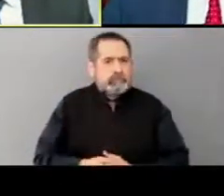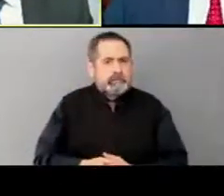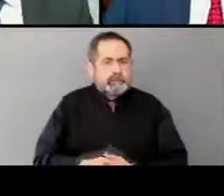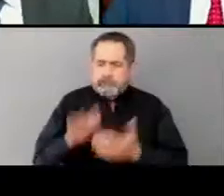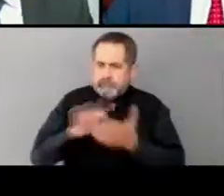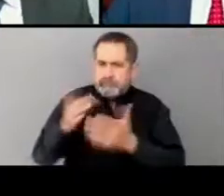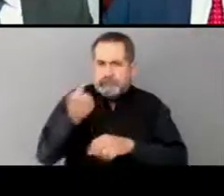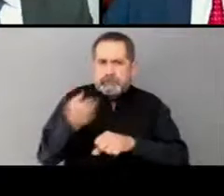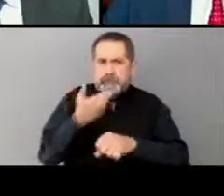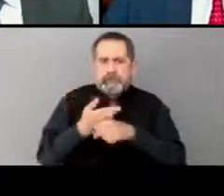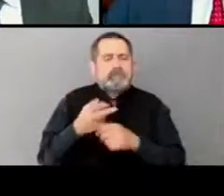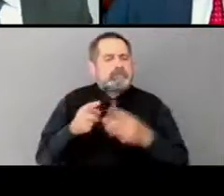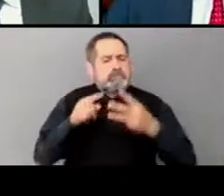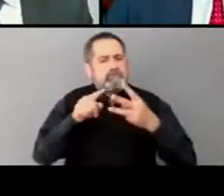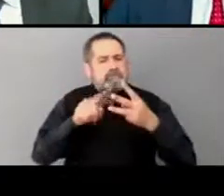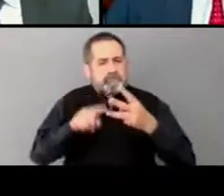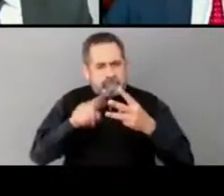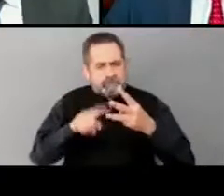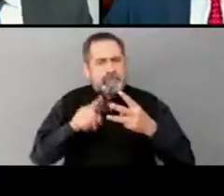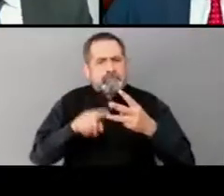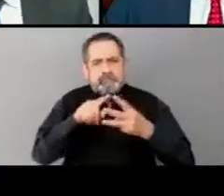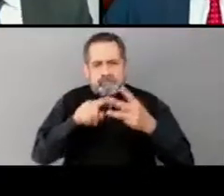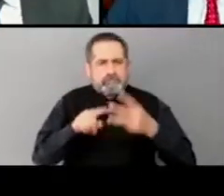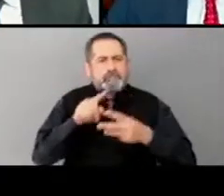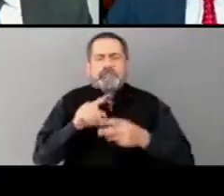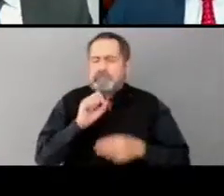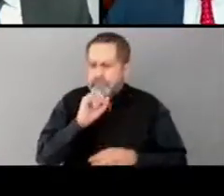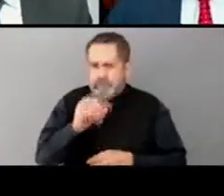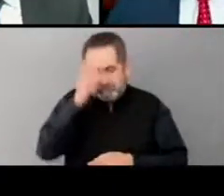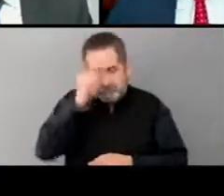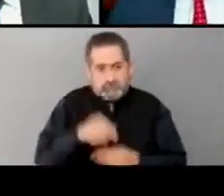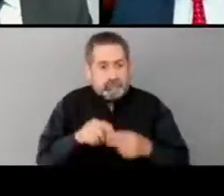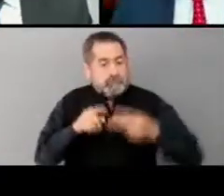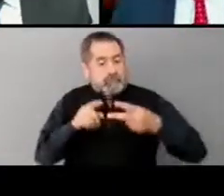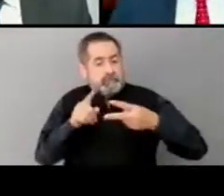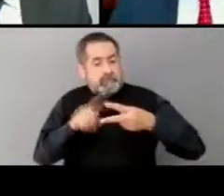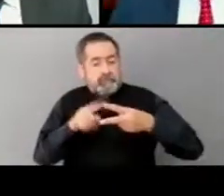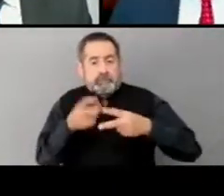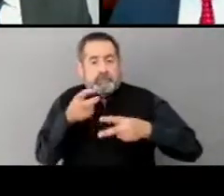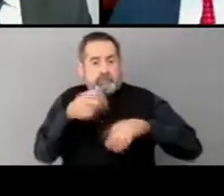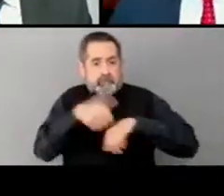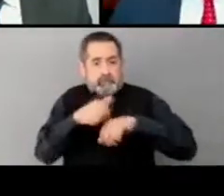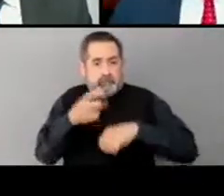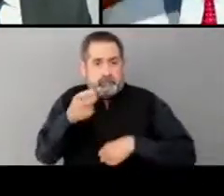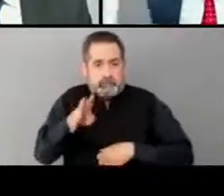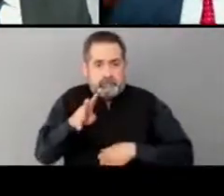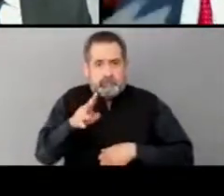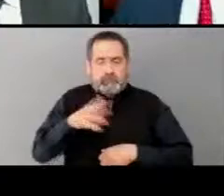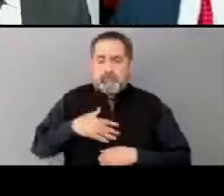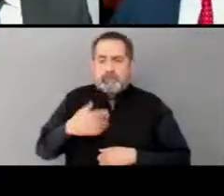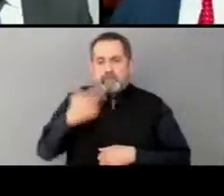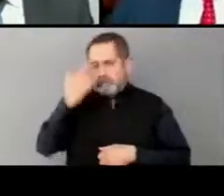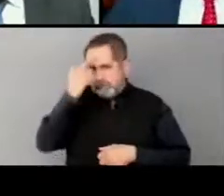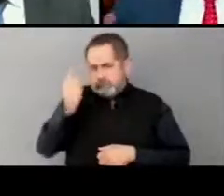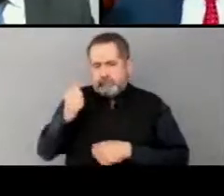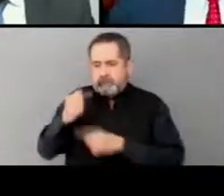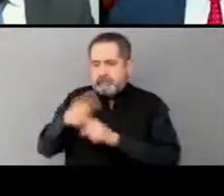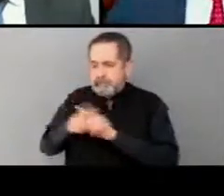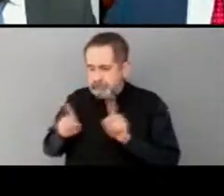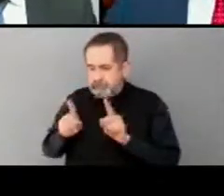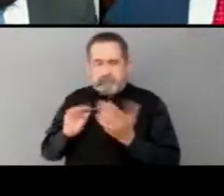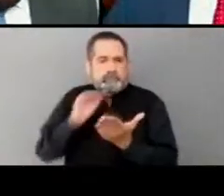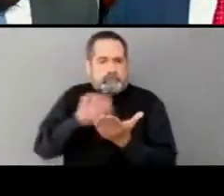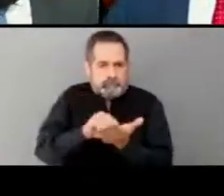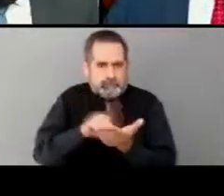Gracias, secretario. Con ambos proyectos y con la aclaración de que en el asunto 39 haré el voto razonado anunciado.